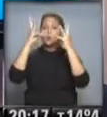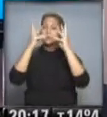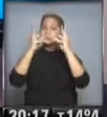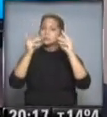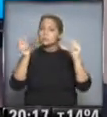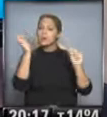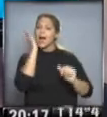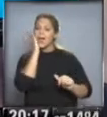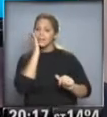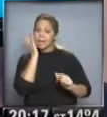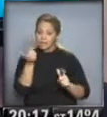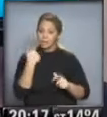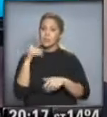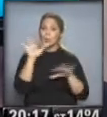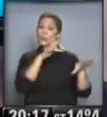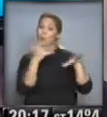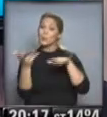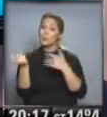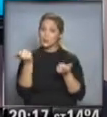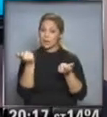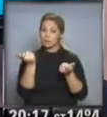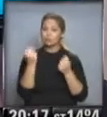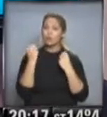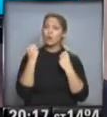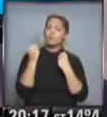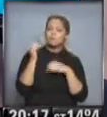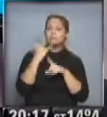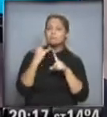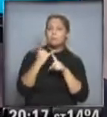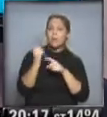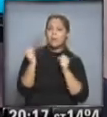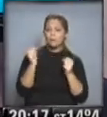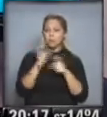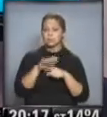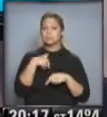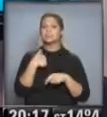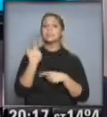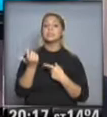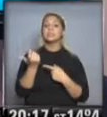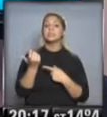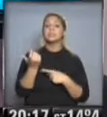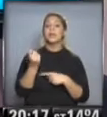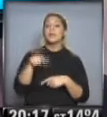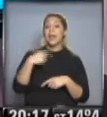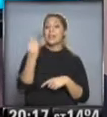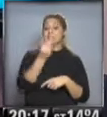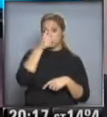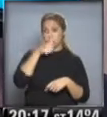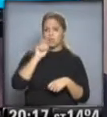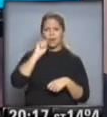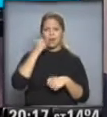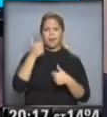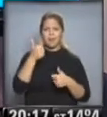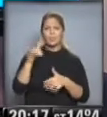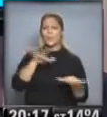tarde nubosidad variable con vientos que irán de moderada a leve intensidad del sector sur. Condiciones meteorológicas muy buenas para este fin de semana